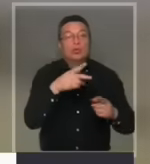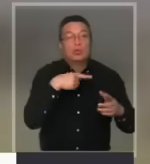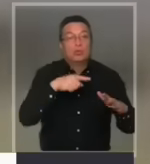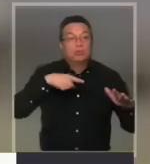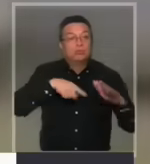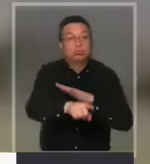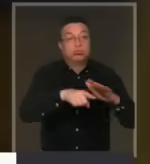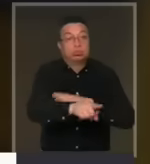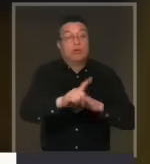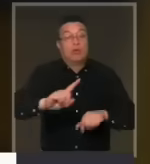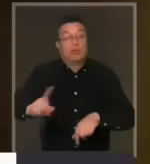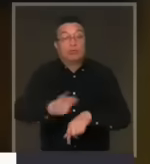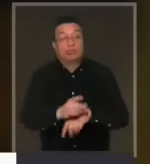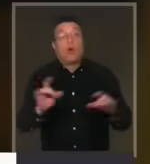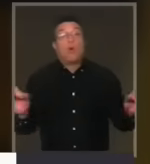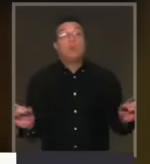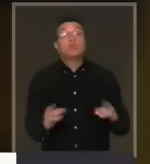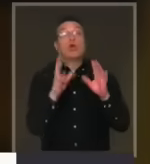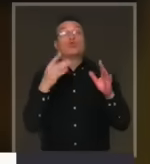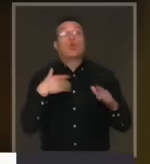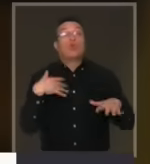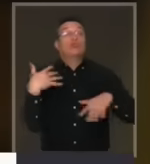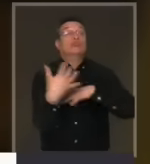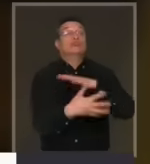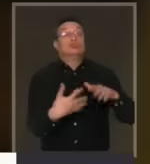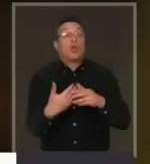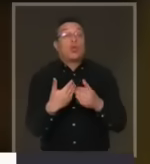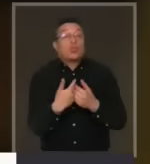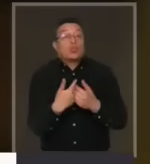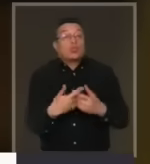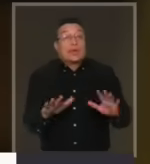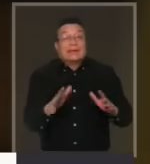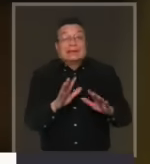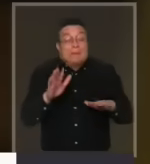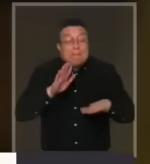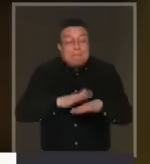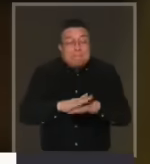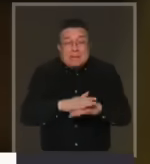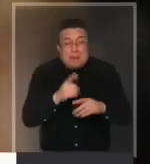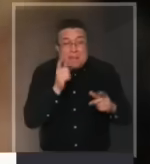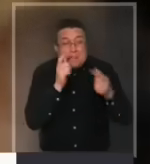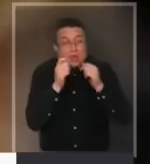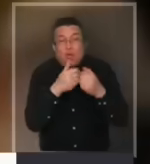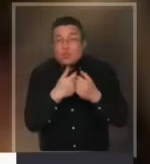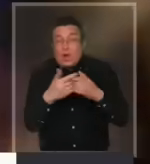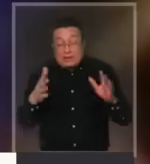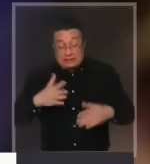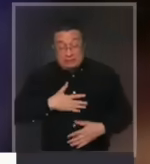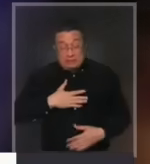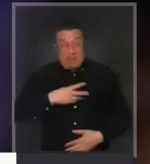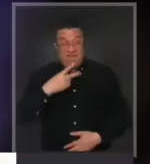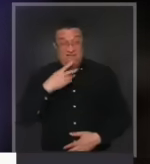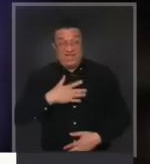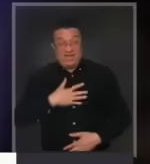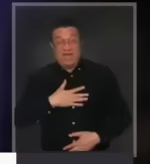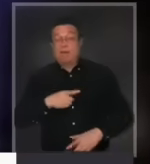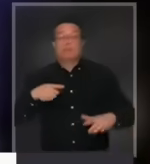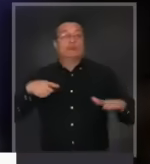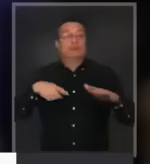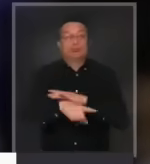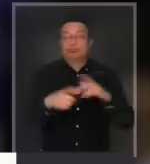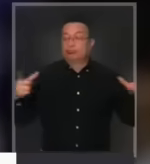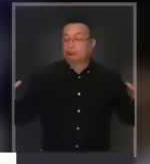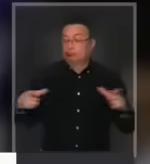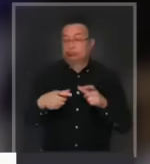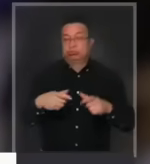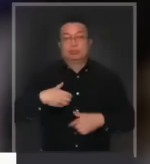inmediata en caso que pasara algún antecedente o algún hecho que pudiera en el más mínimo riesgo mi integridad o cuando se presumía que